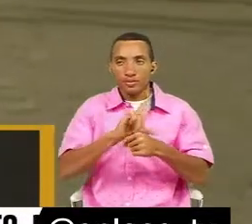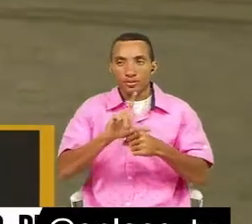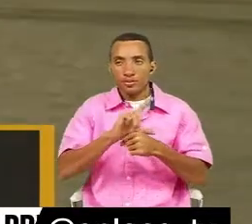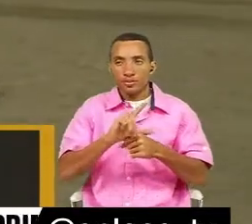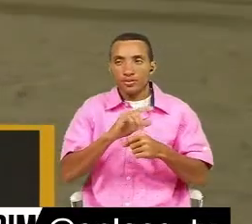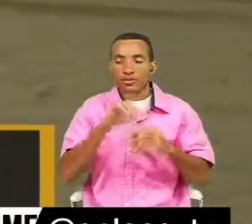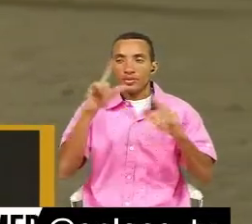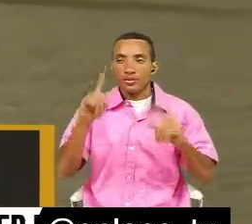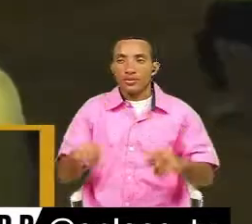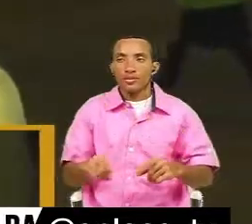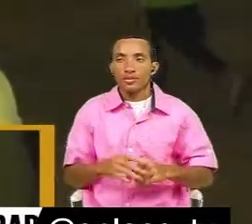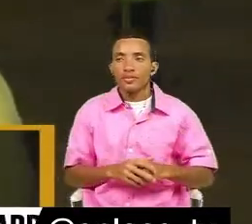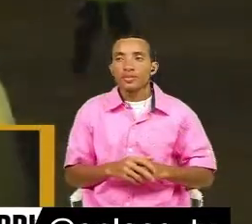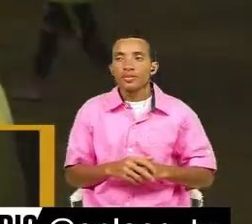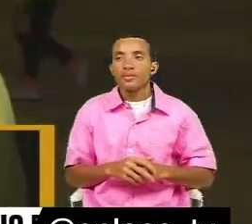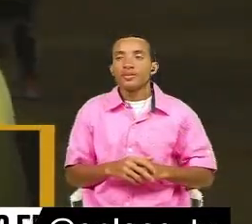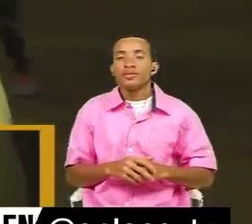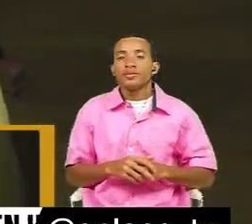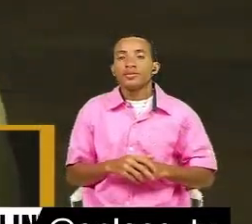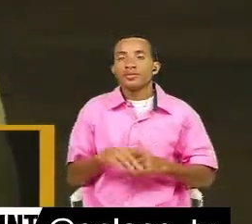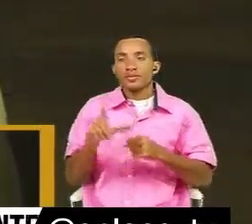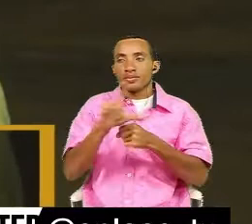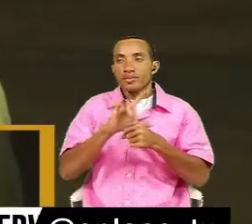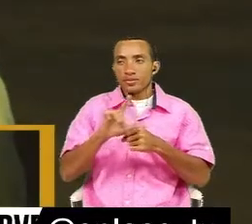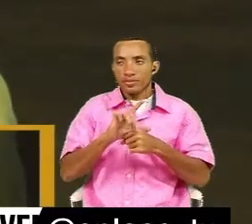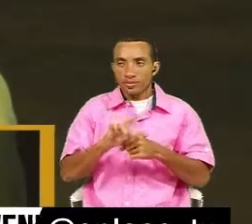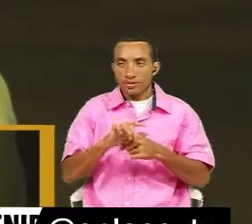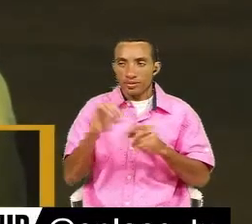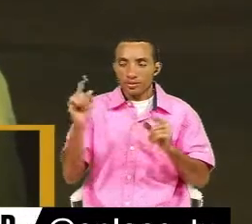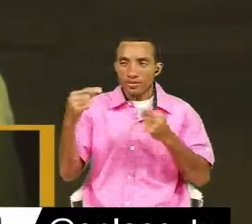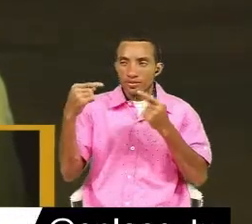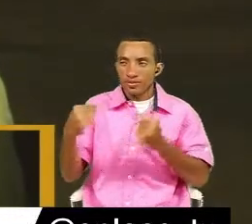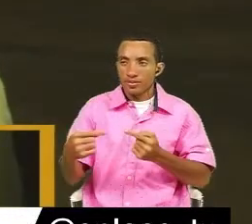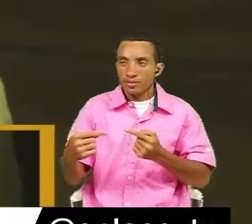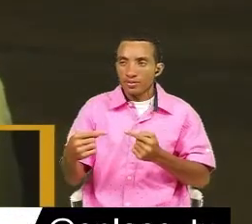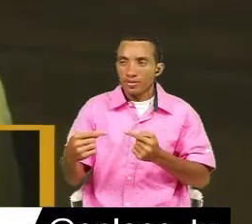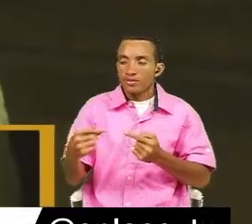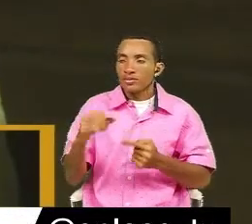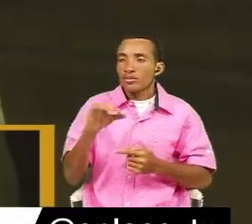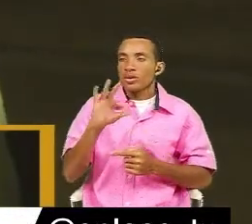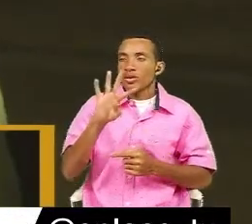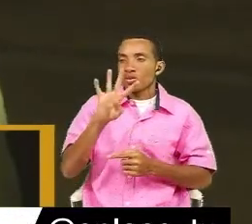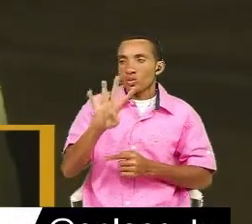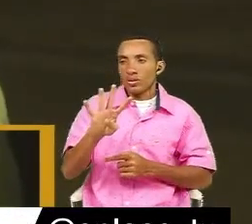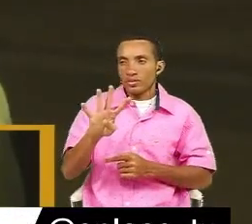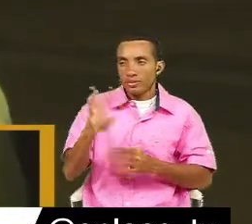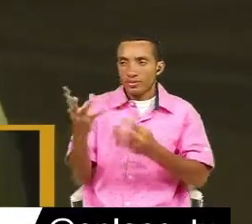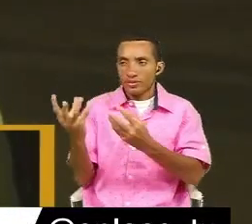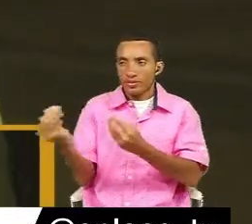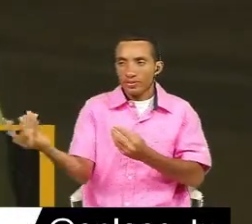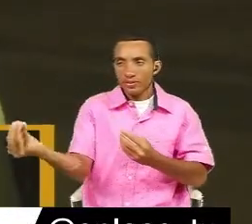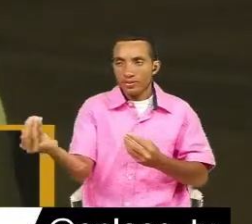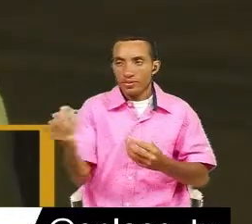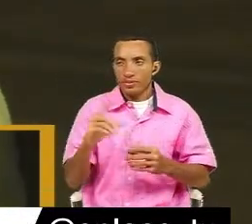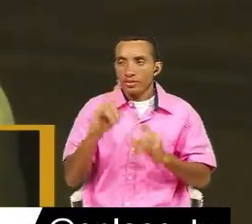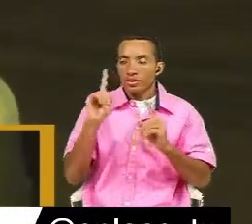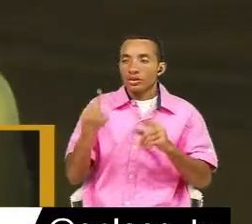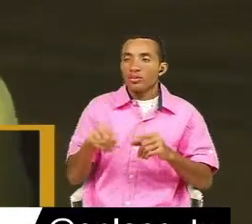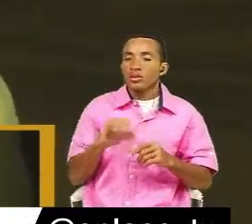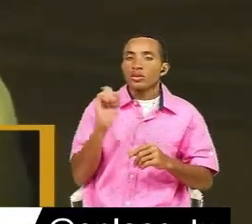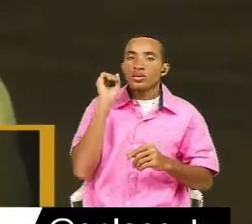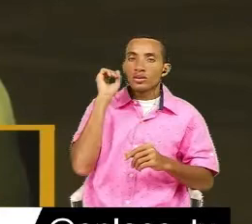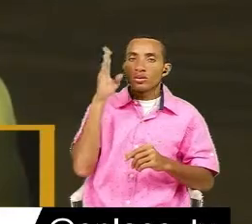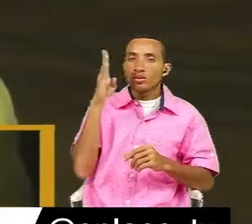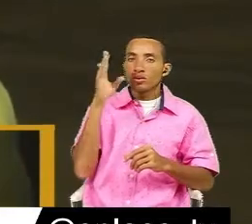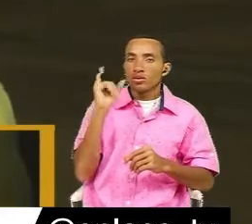de la Pony Fútbol. Bueno, jugamos la parte local, nos enfrentamos aquí a 4 equipos, al final nos tocó con el Club Infanta,